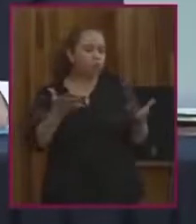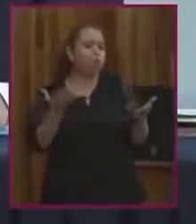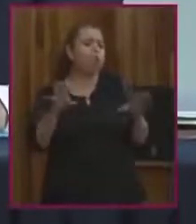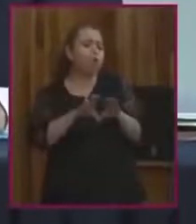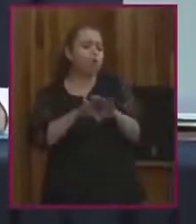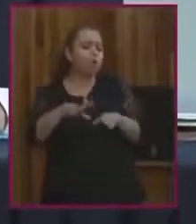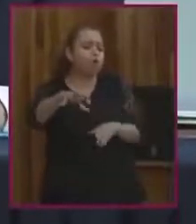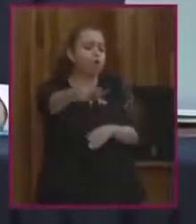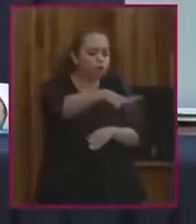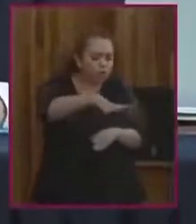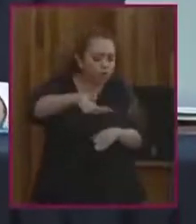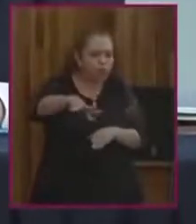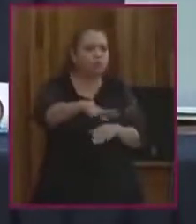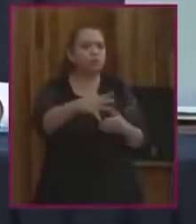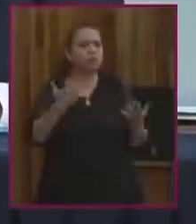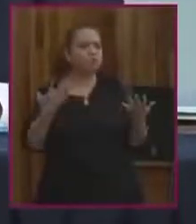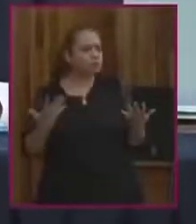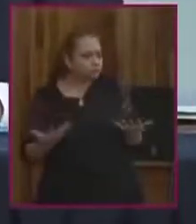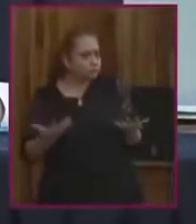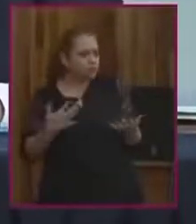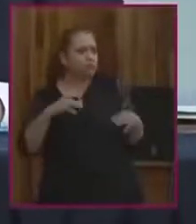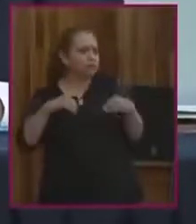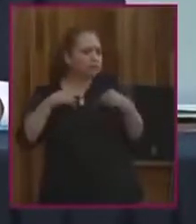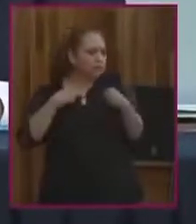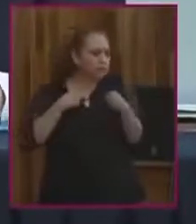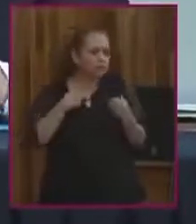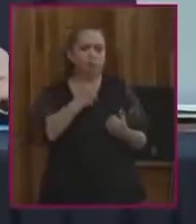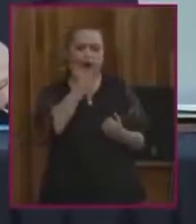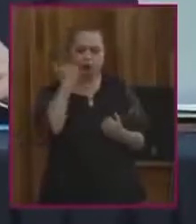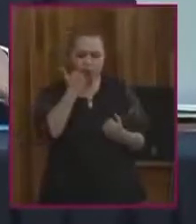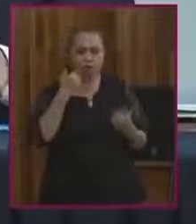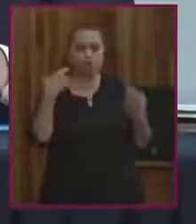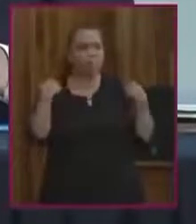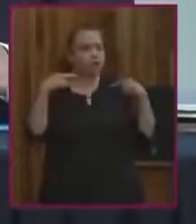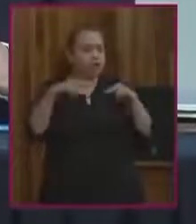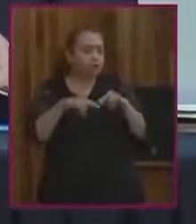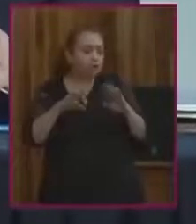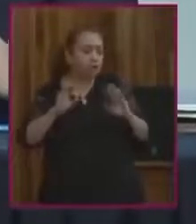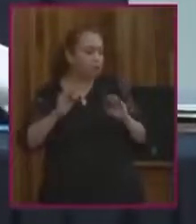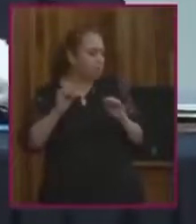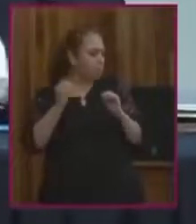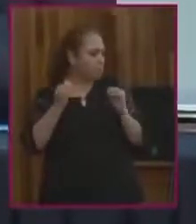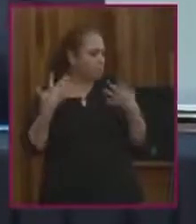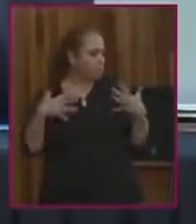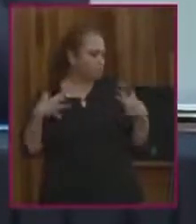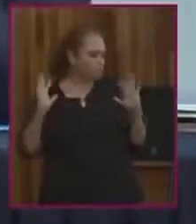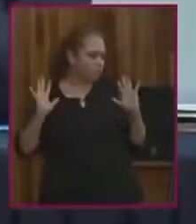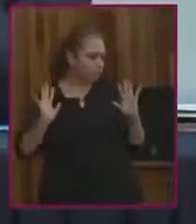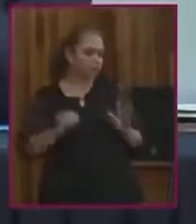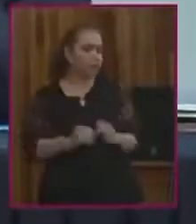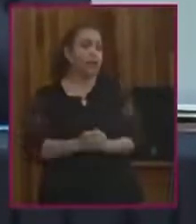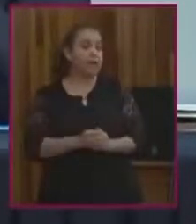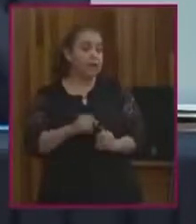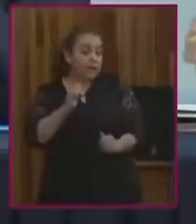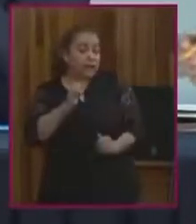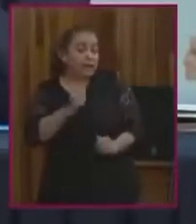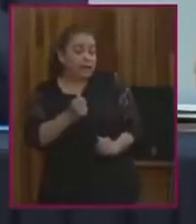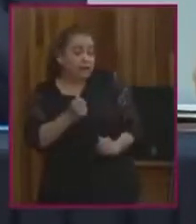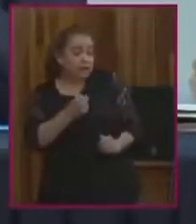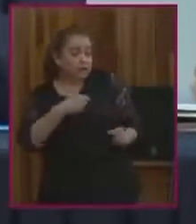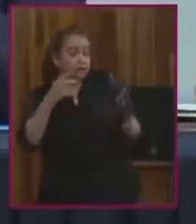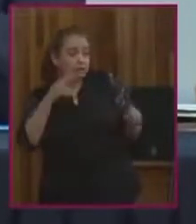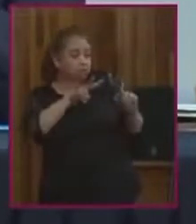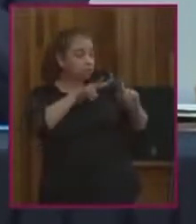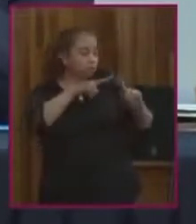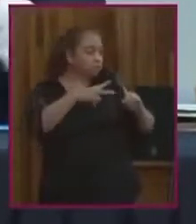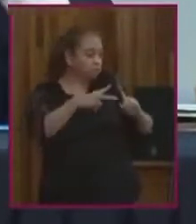se están viviendo por parte de alumnos, maestros, etcétera. En esta perspectiva, la intervención